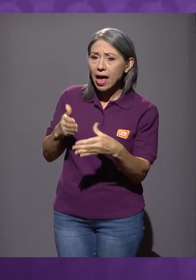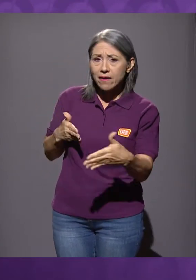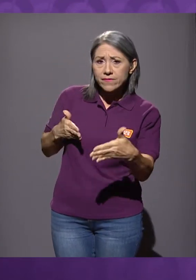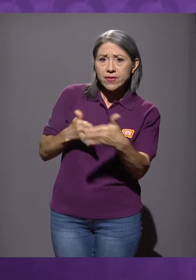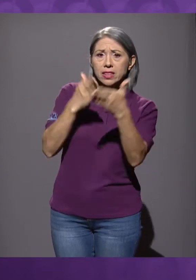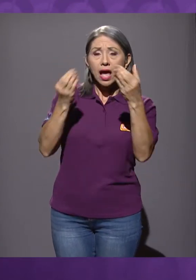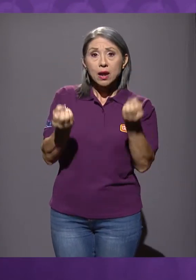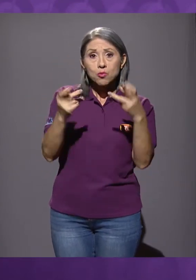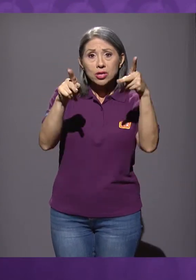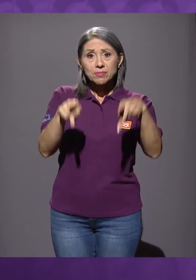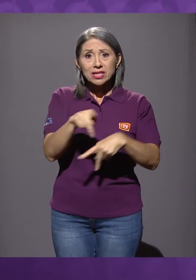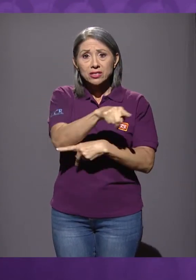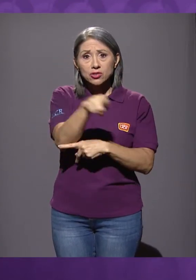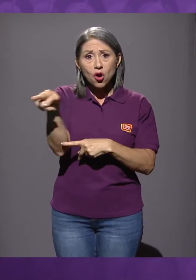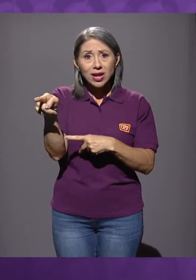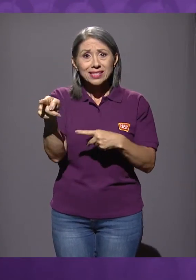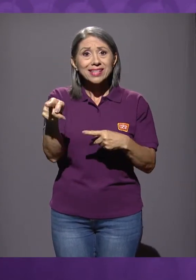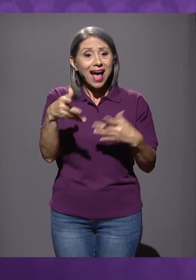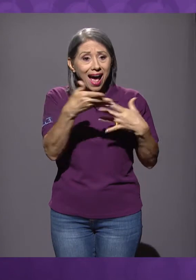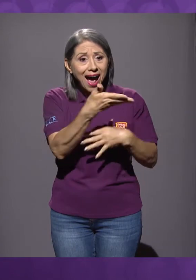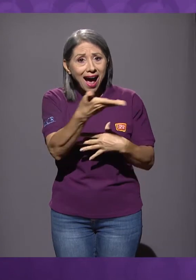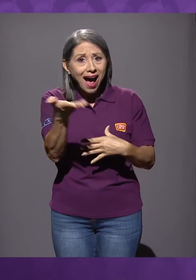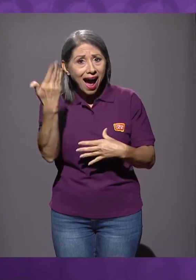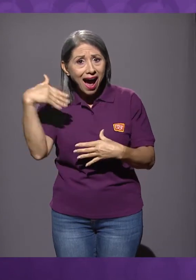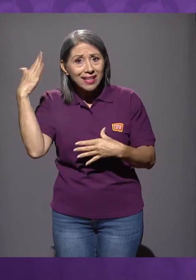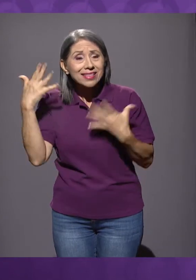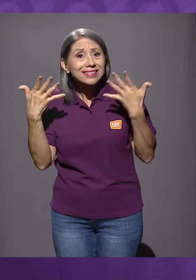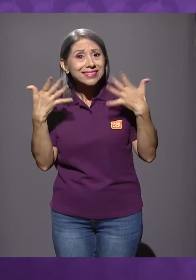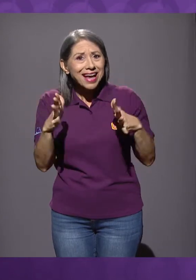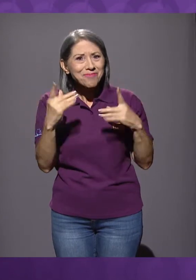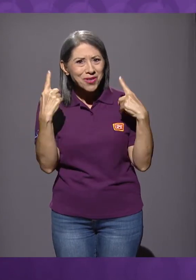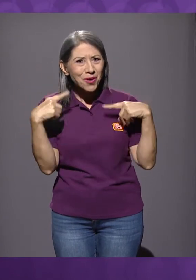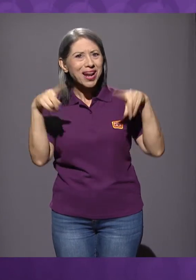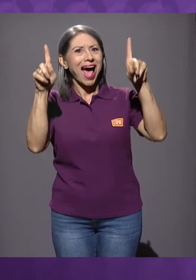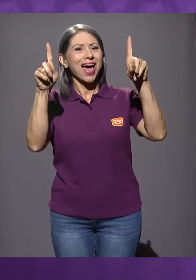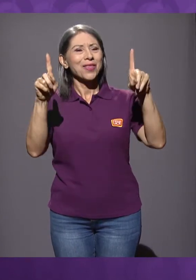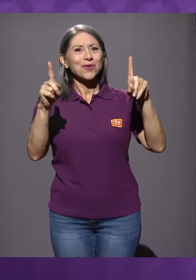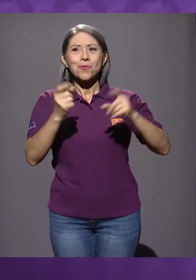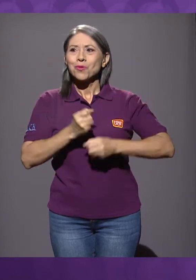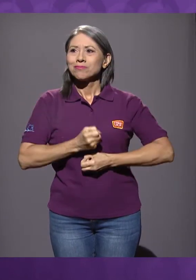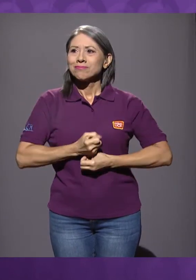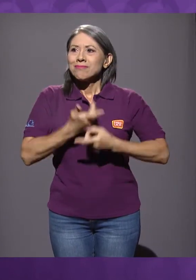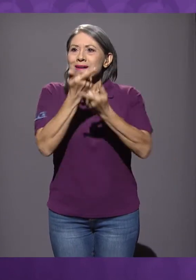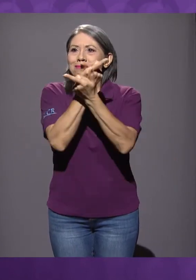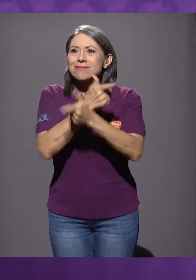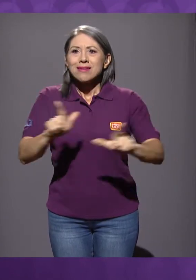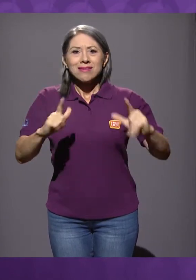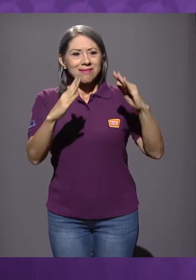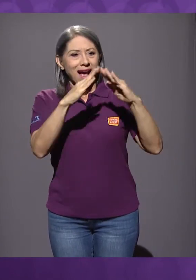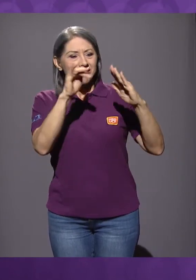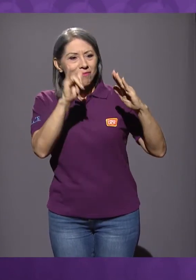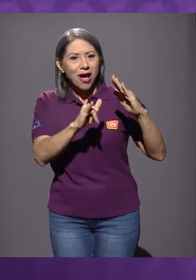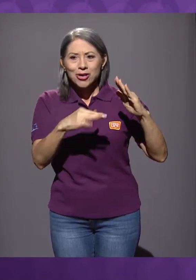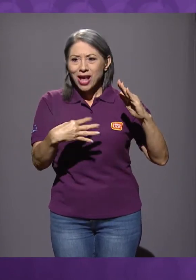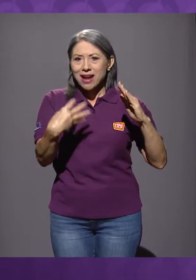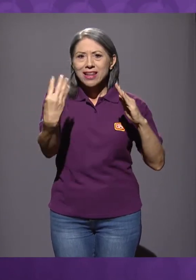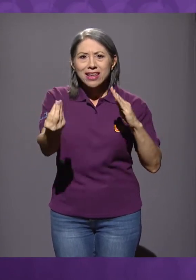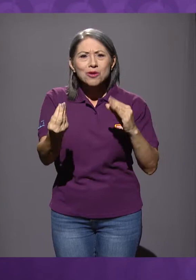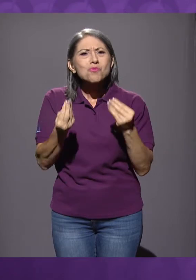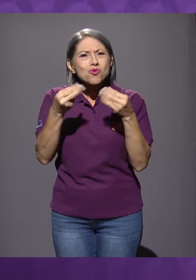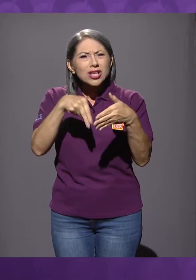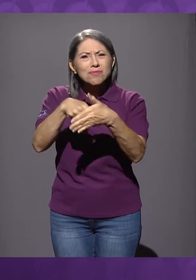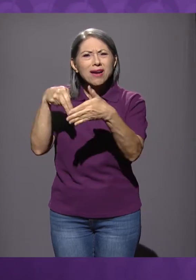a muchas de estas personas el que ya habían logrado, ¿verdad?, salir de sus casas, romper muchas barreras y tienen que regresar,